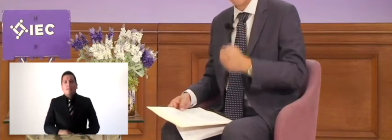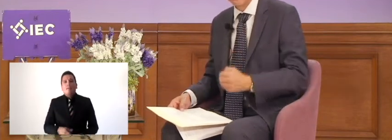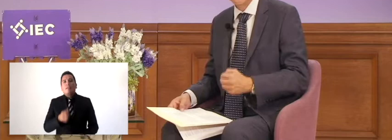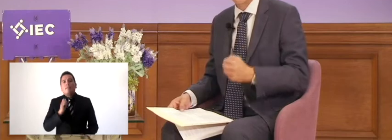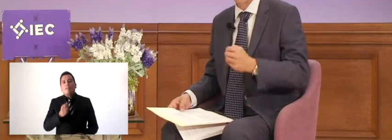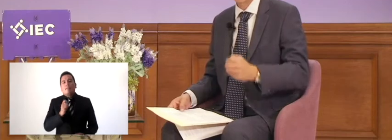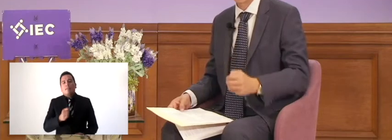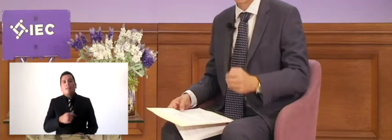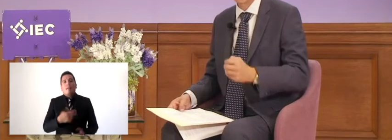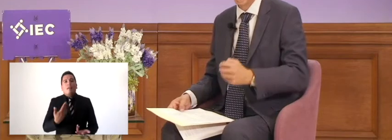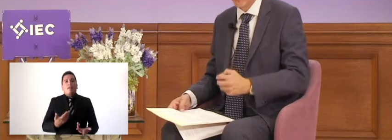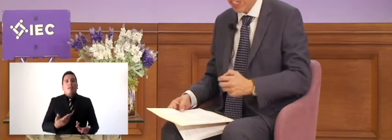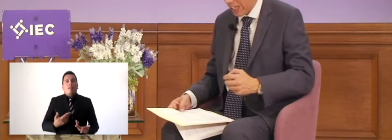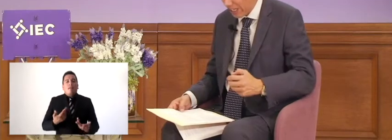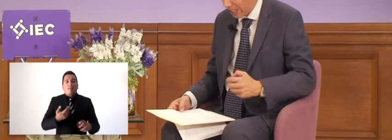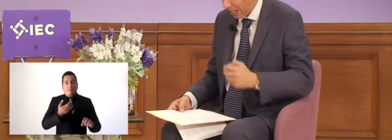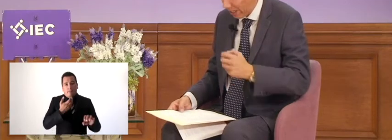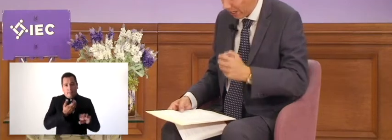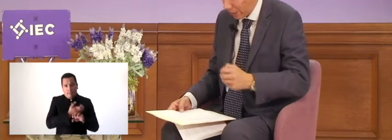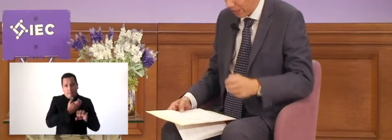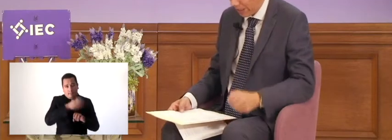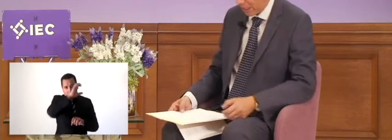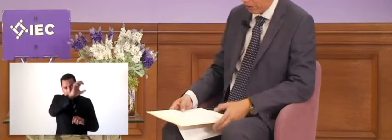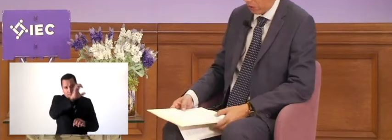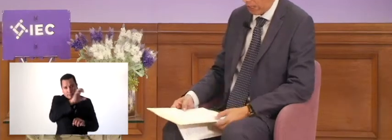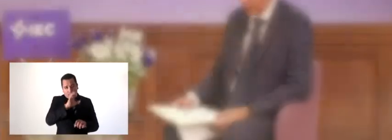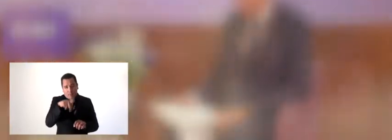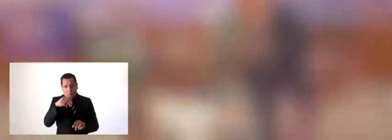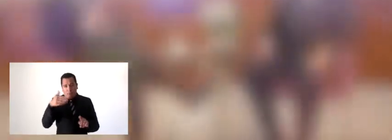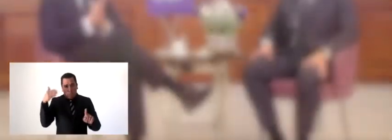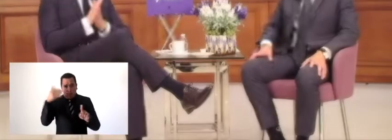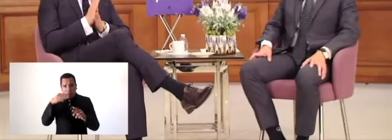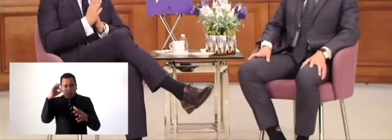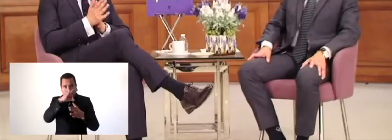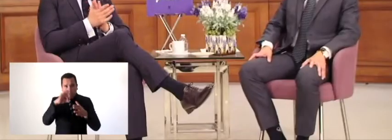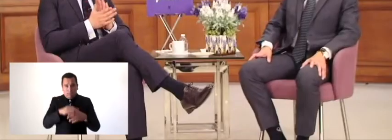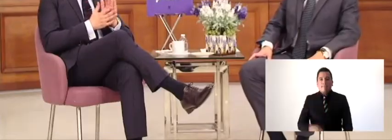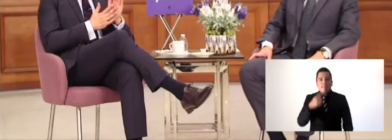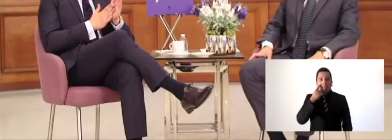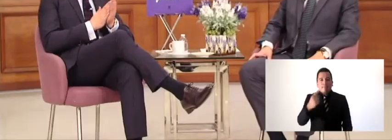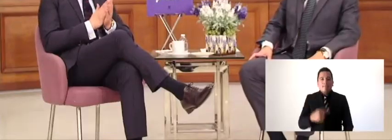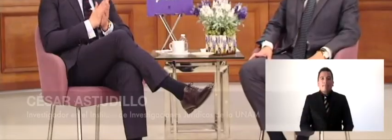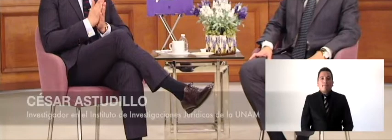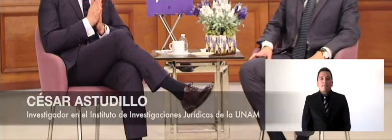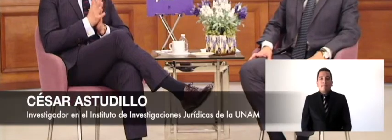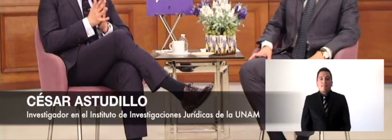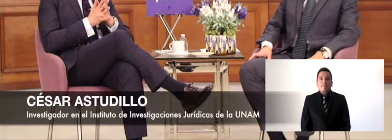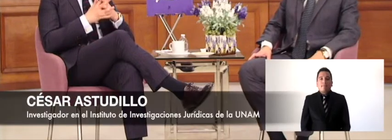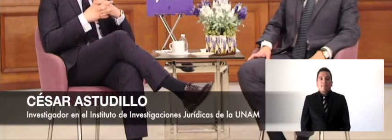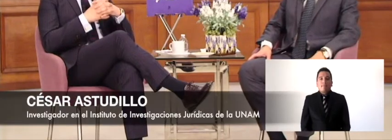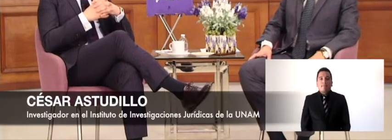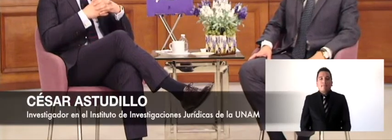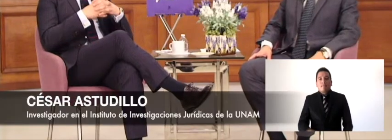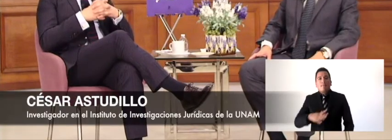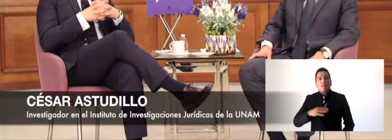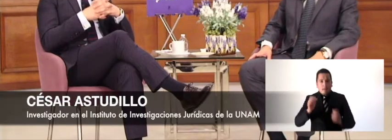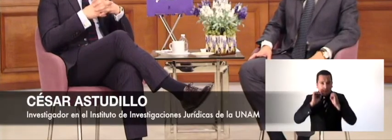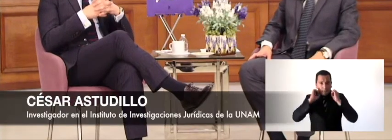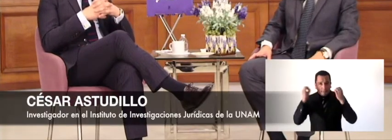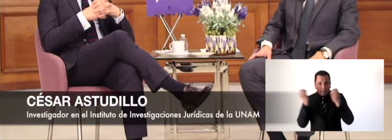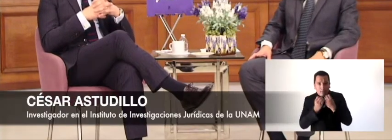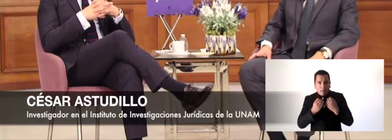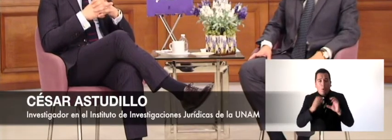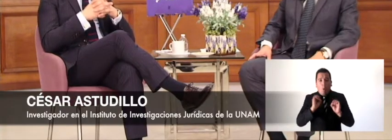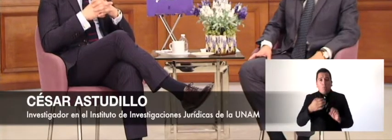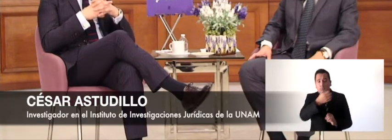hable de esta experiencia federalista en materia electoral. Muchas gracias. Mira, lo cierto es que